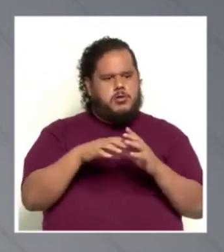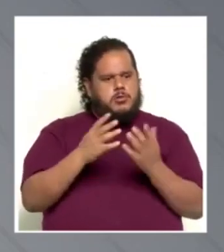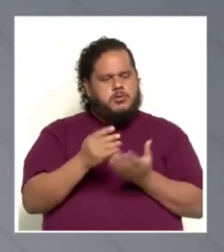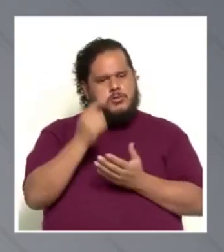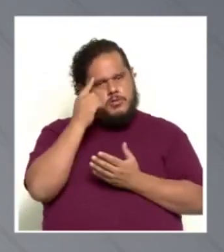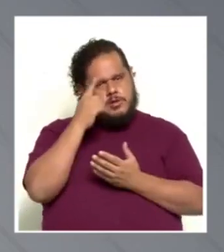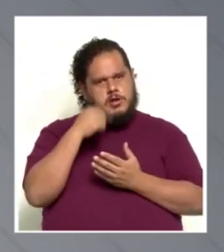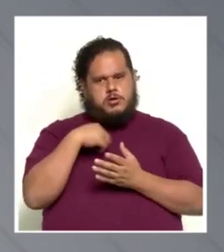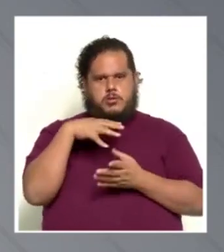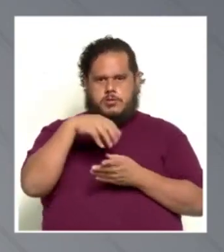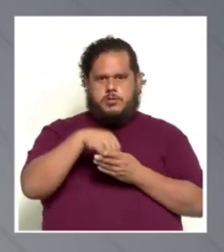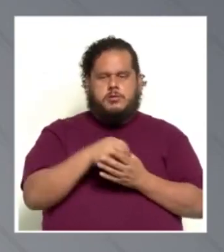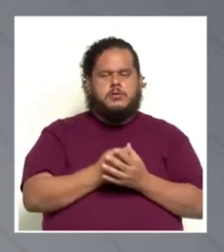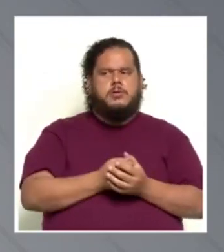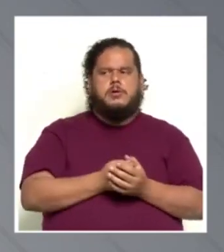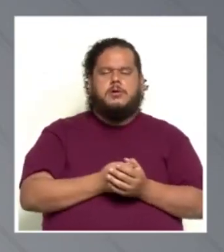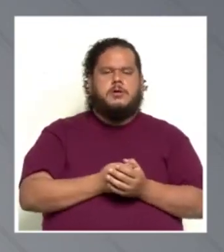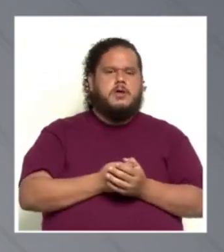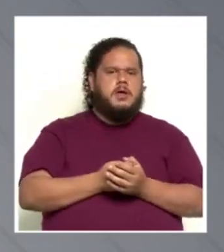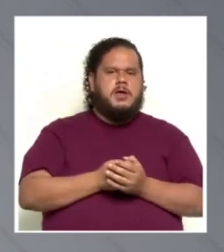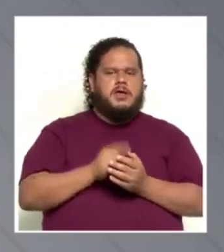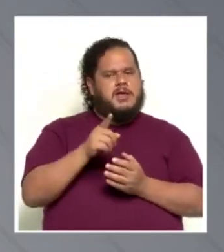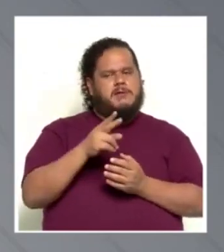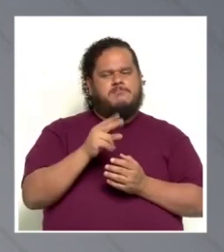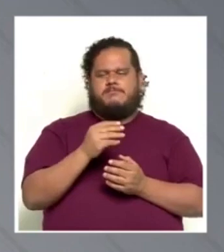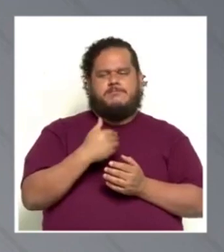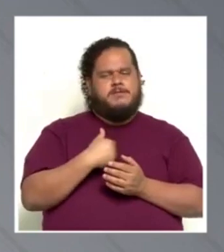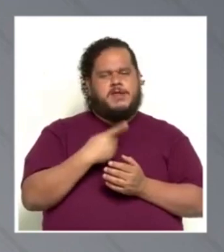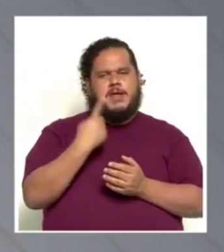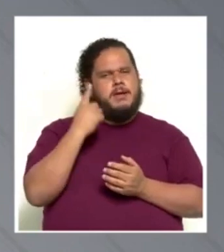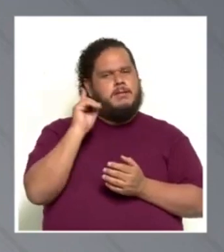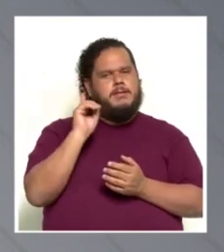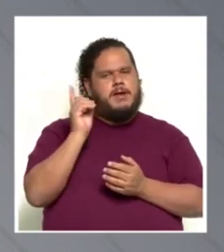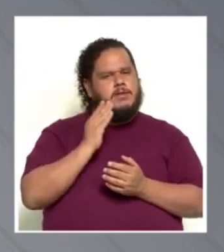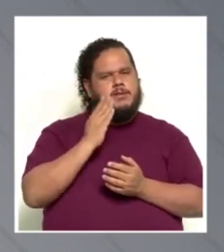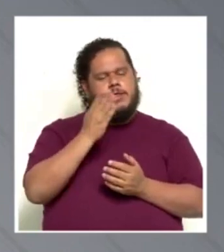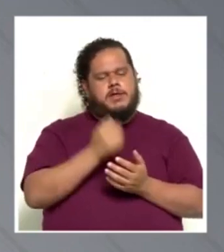me incluyo, que no tenía para dónde agarrar,